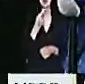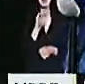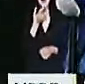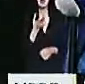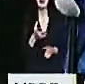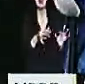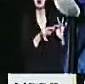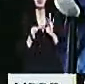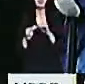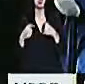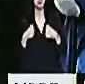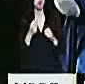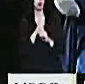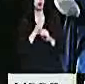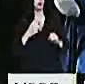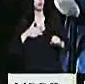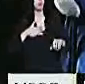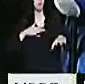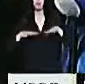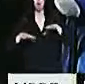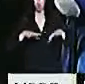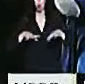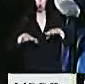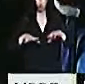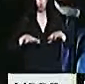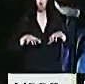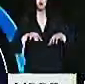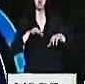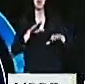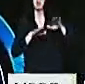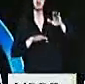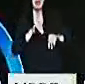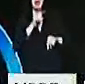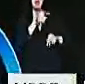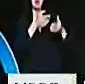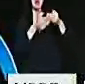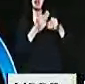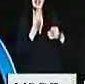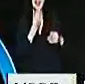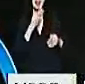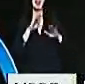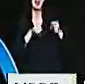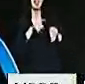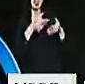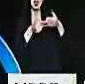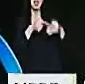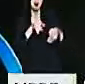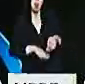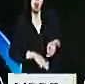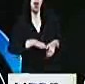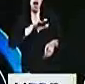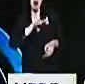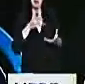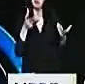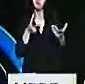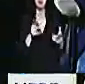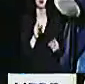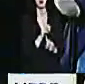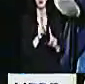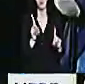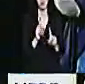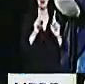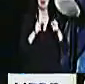es la razón de por qué no soy capaz de entregar mi producto dependiendo desde dónde me estás llamando, dónde vives, dónde te criaste, cuál es el conocimiento al que tienes acceso?